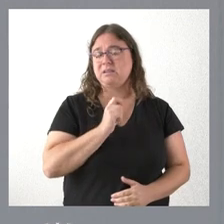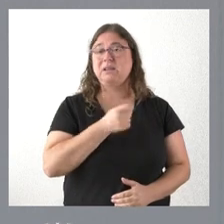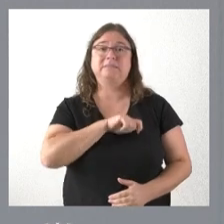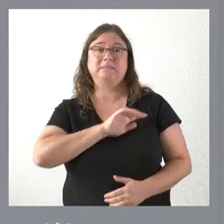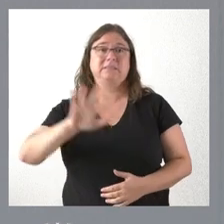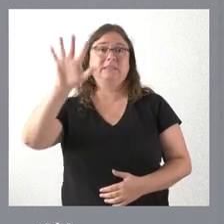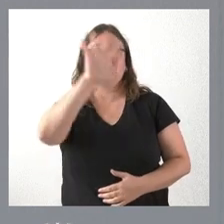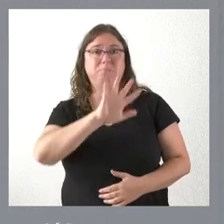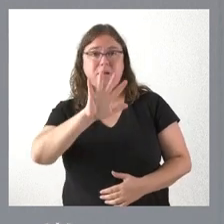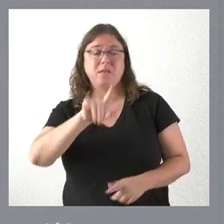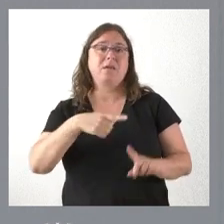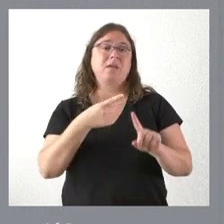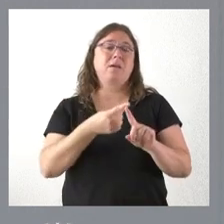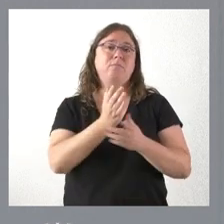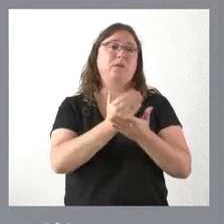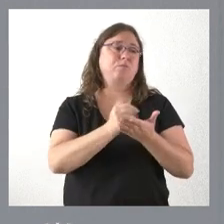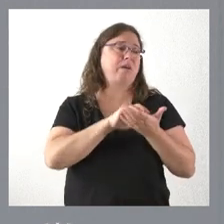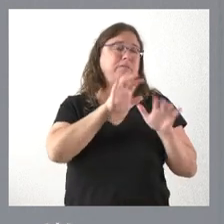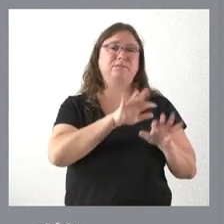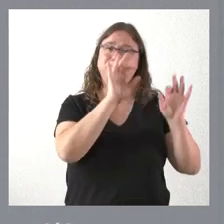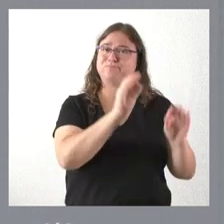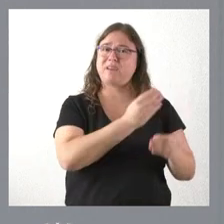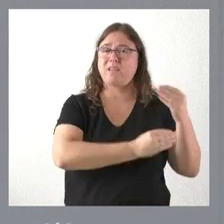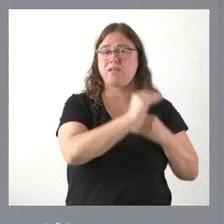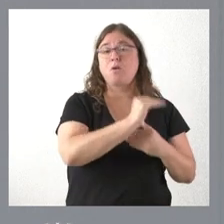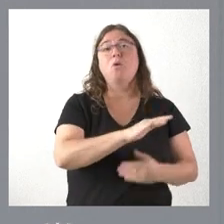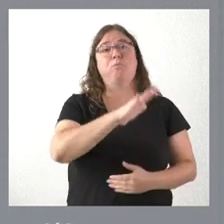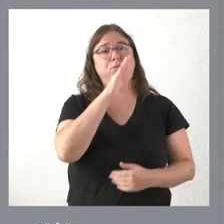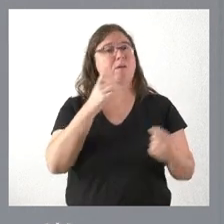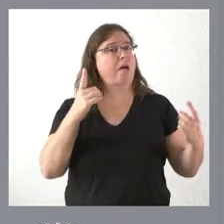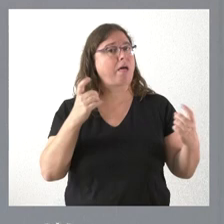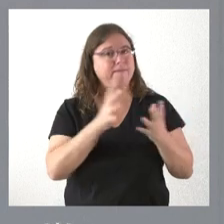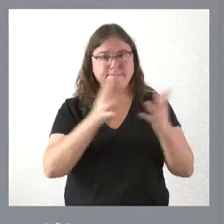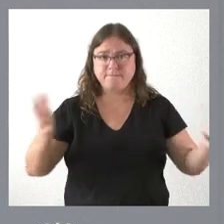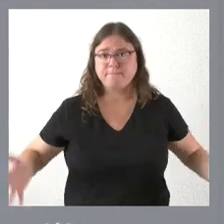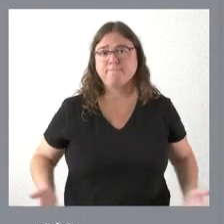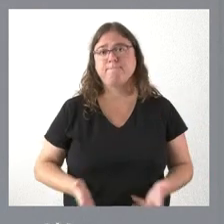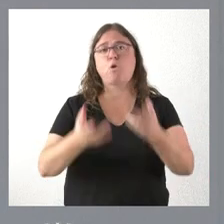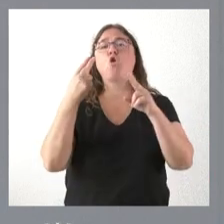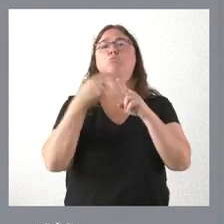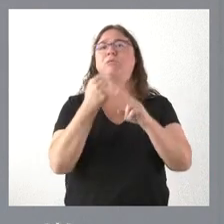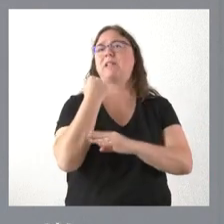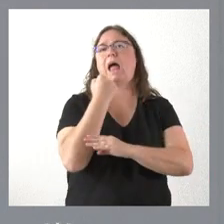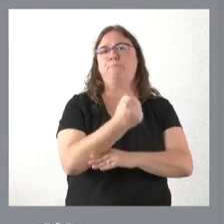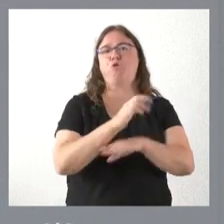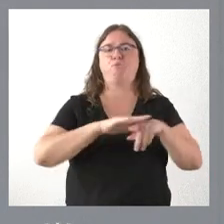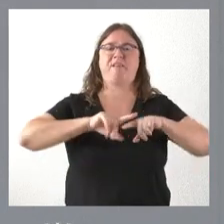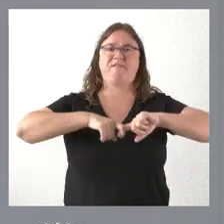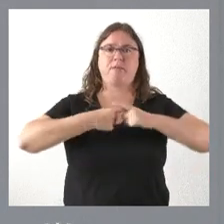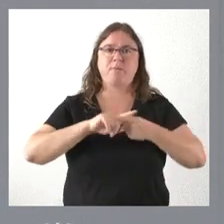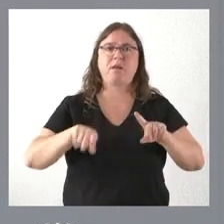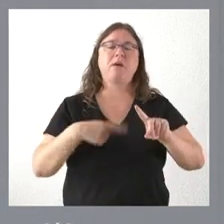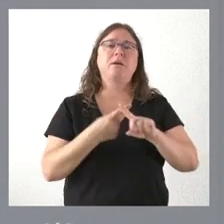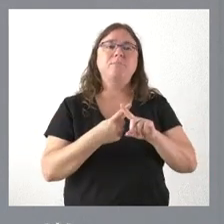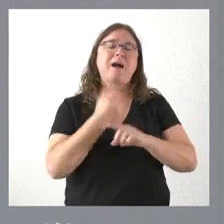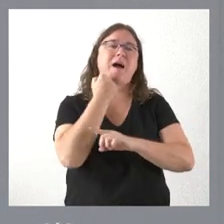nacional como en Castilla y león por eso es tan necesario poner en marcha políticas de apoyo a la familia y políticas de